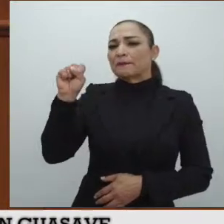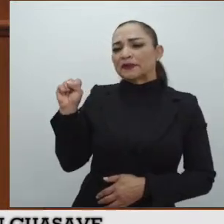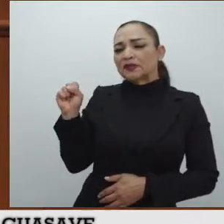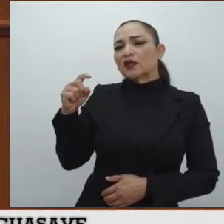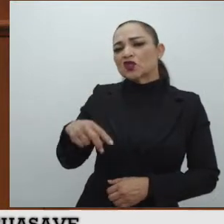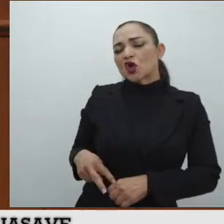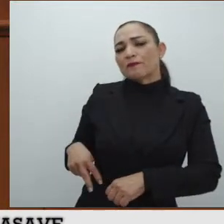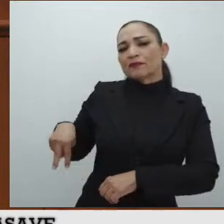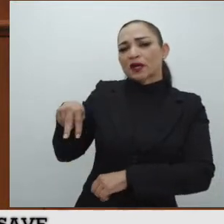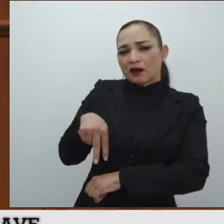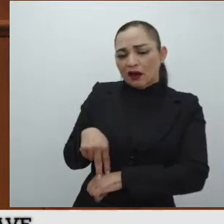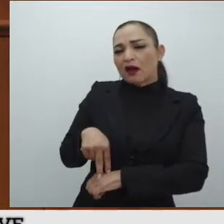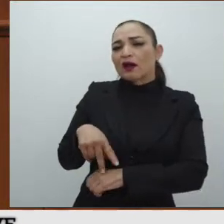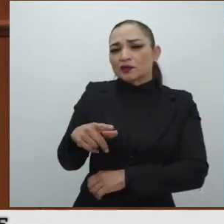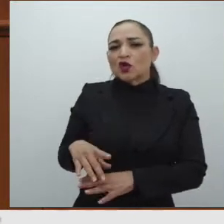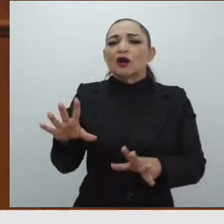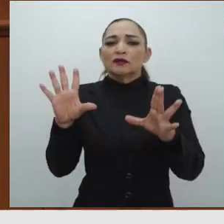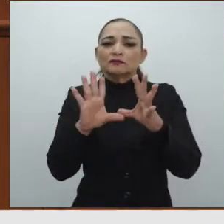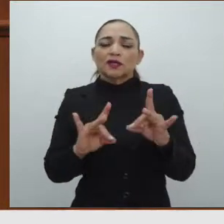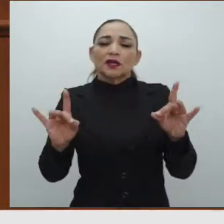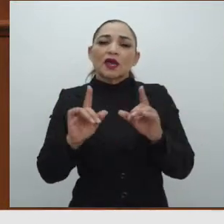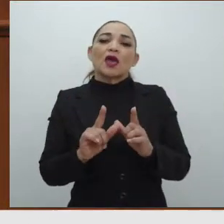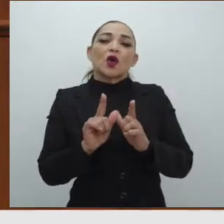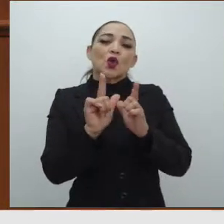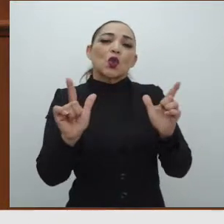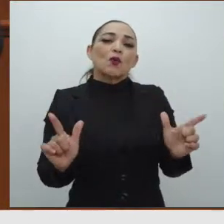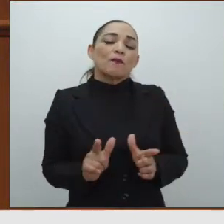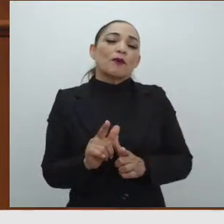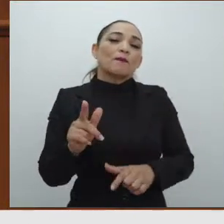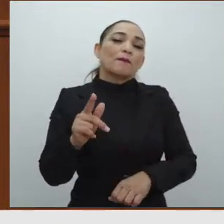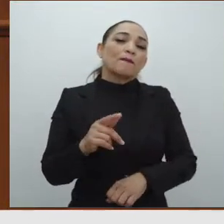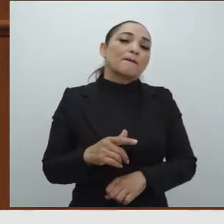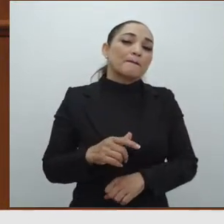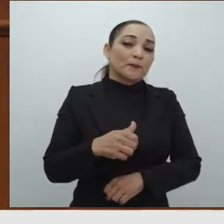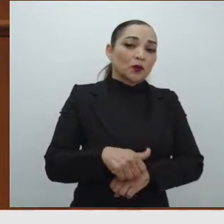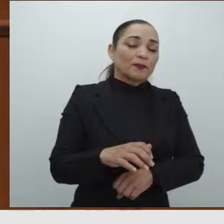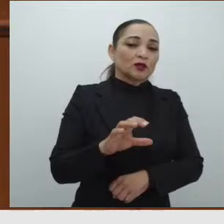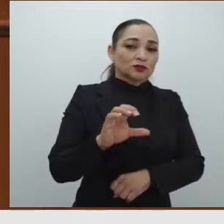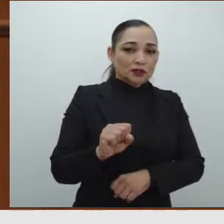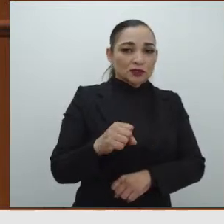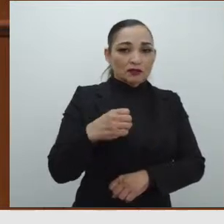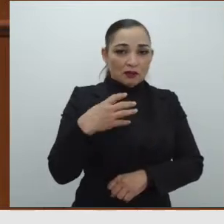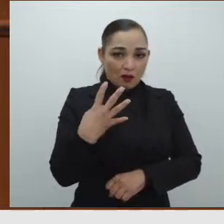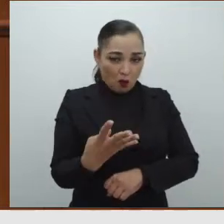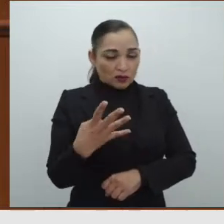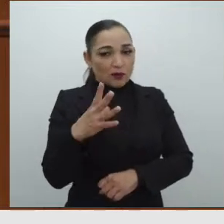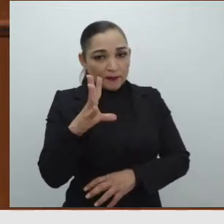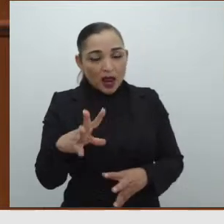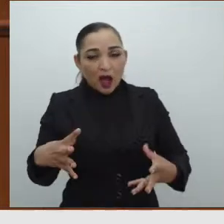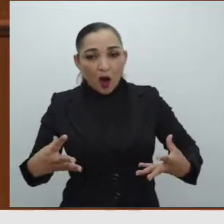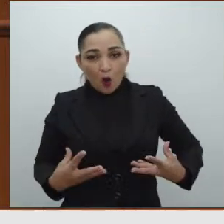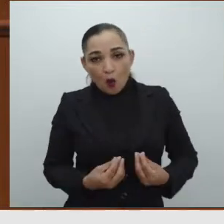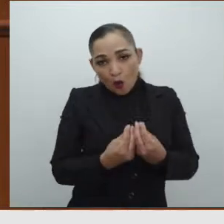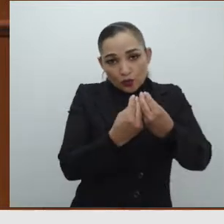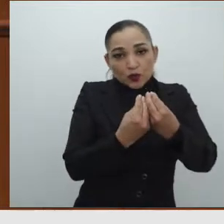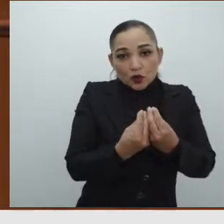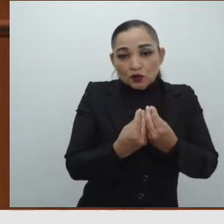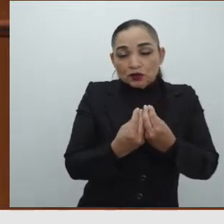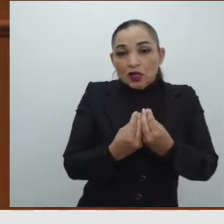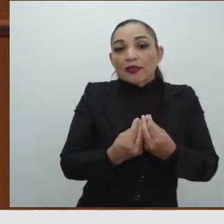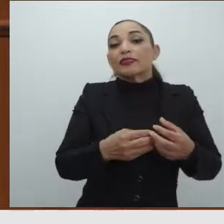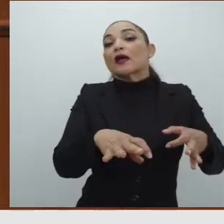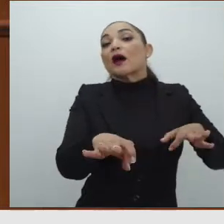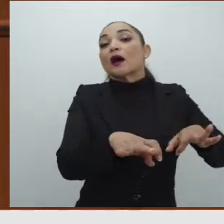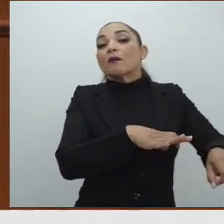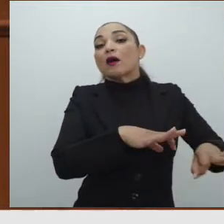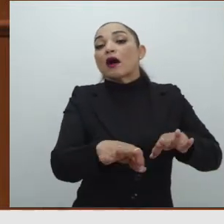a esta legislatura para sumar voluntades y hacer lo que nos corresponde, ya que